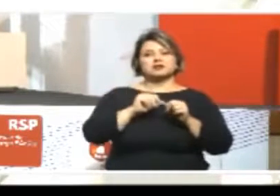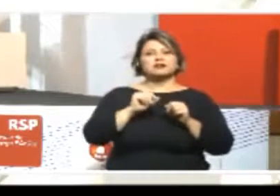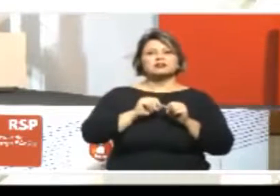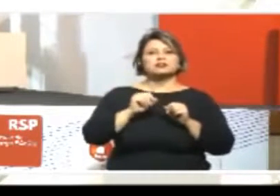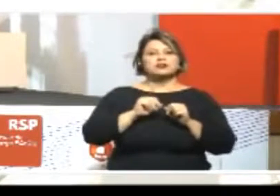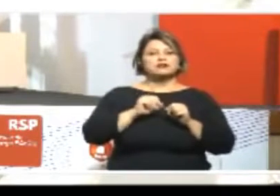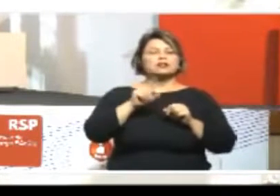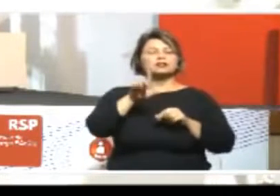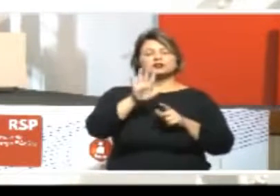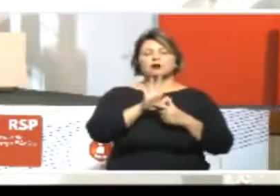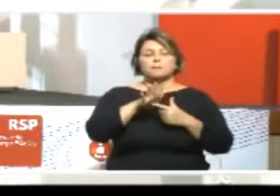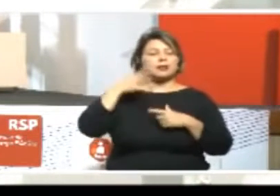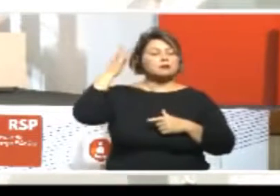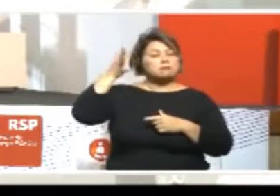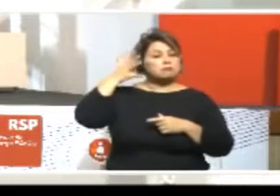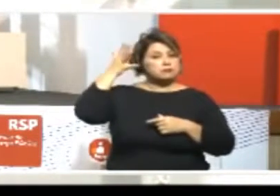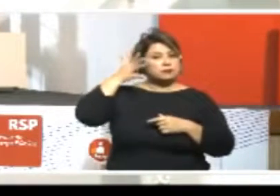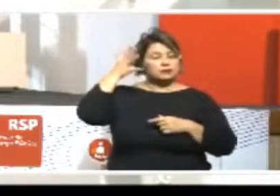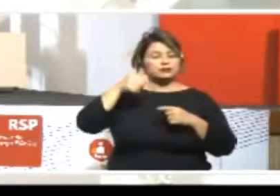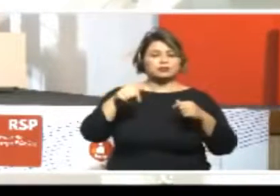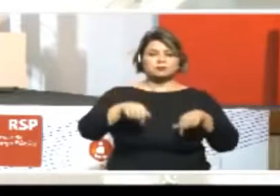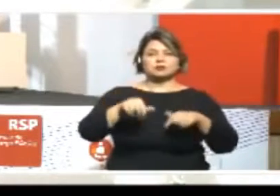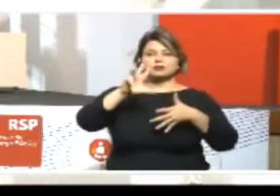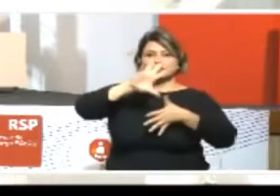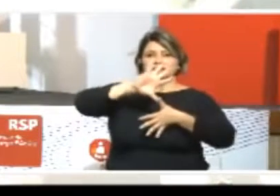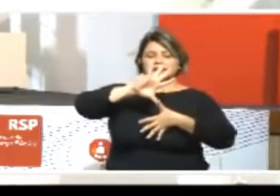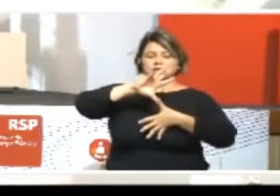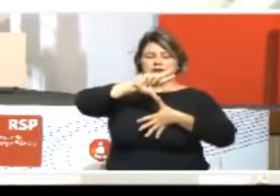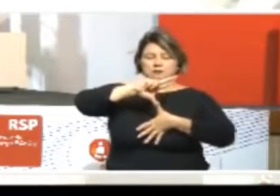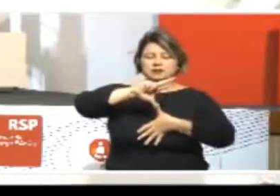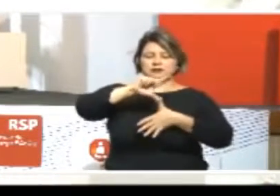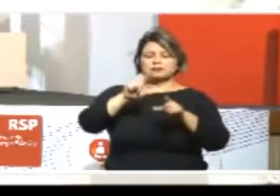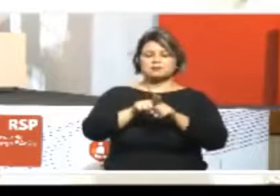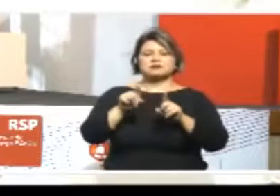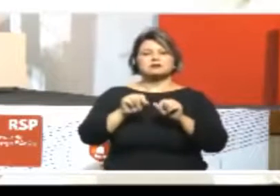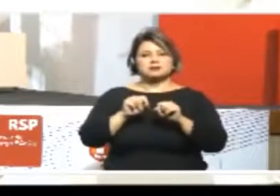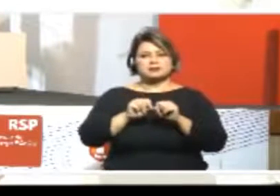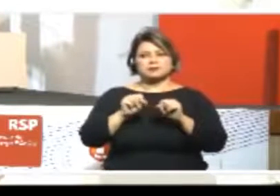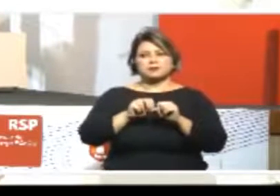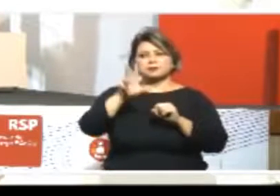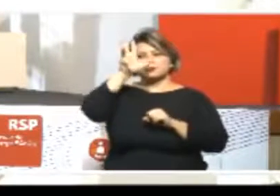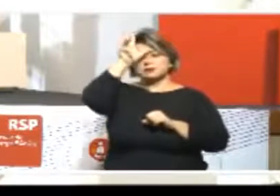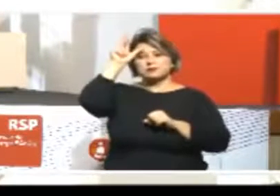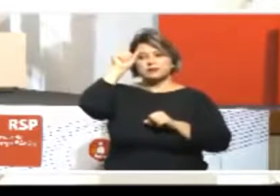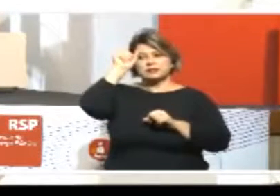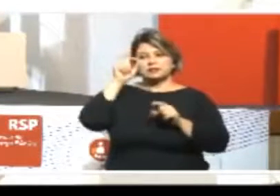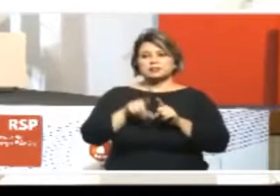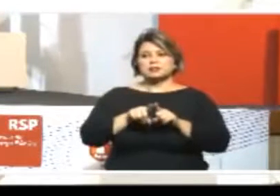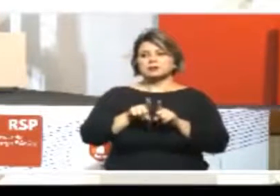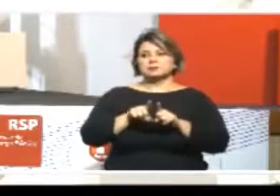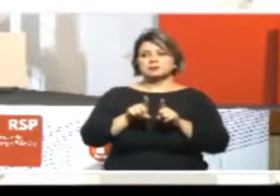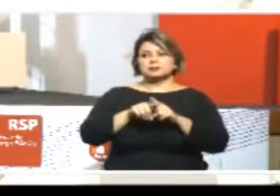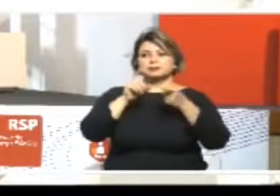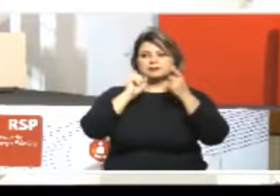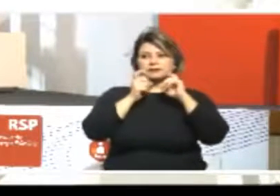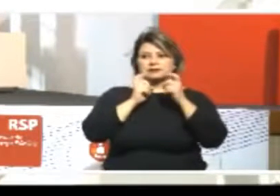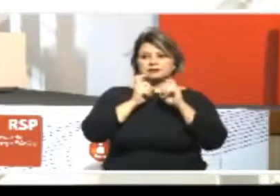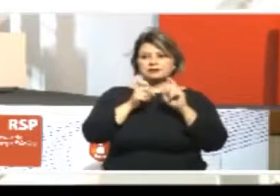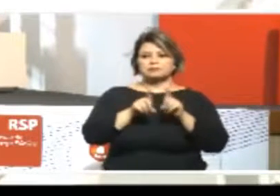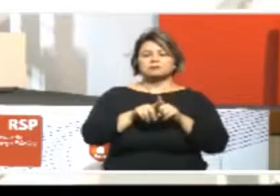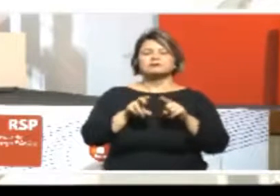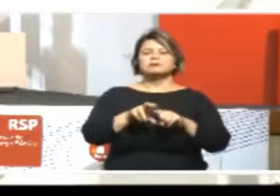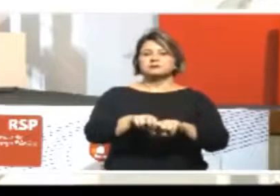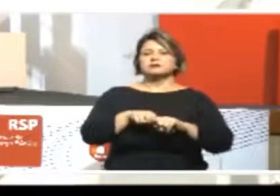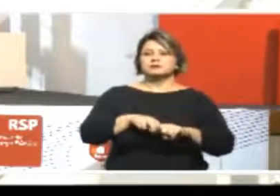En Latinoamérica el alcalde tiene que desempeñar tanto las funciones políticas como las funciones administrativas. Por lo tanto, es importante